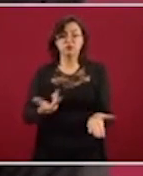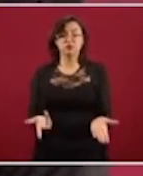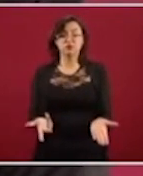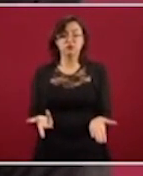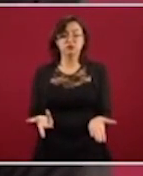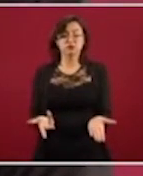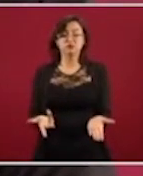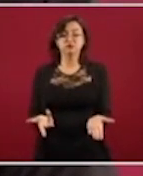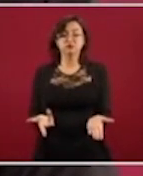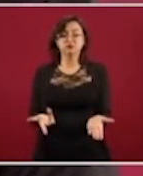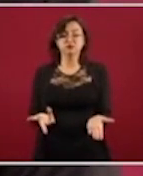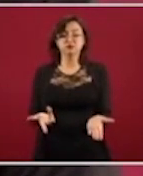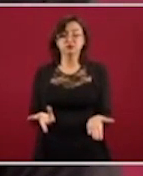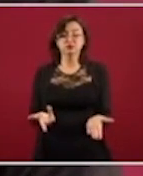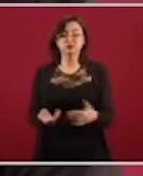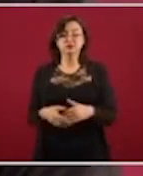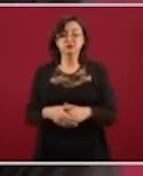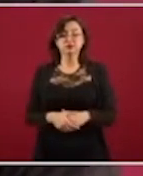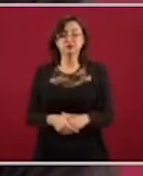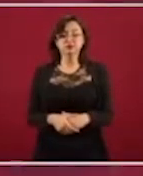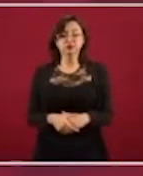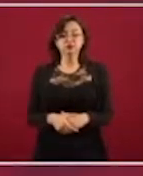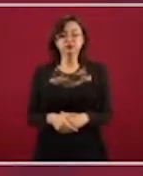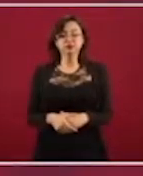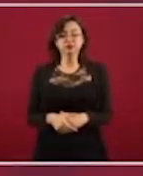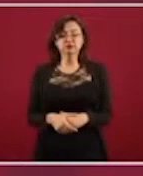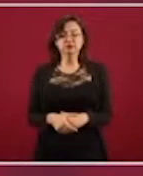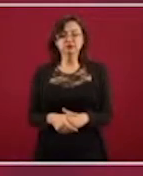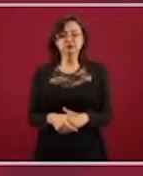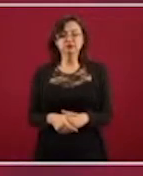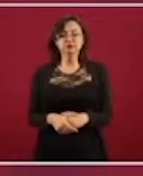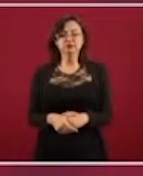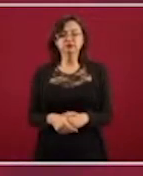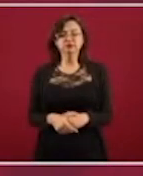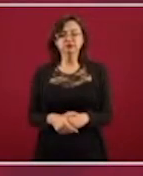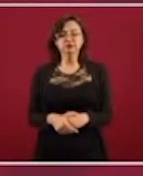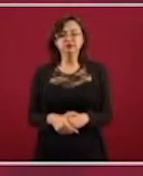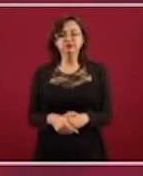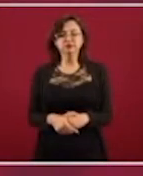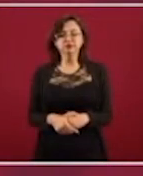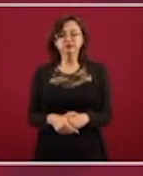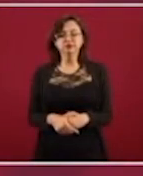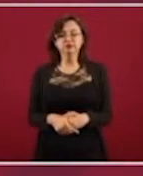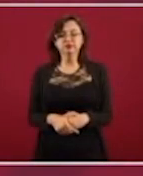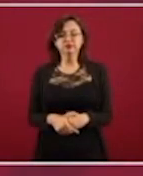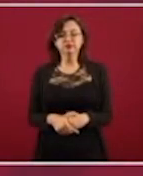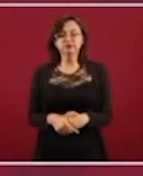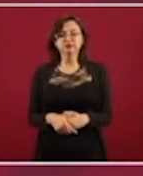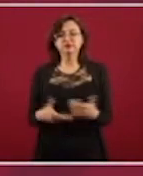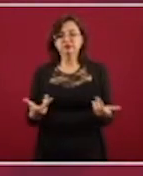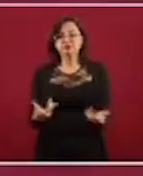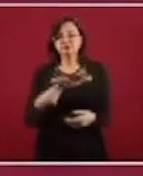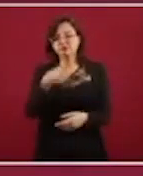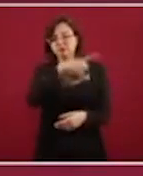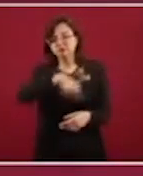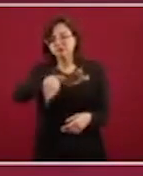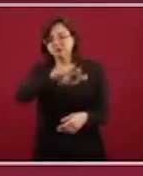Entonces, si no es por